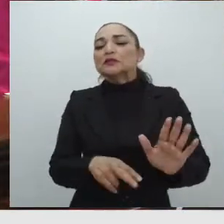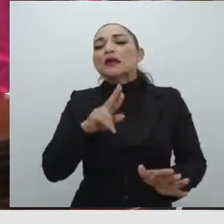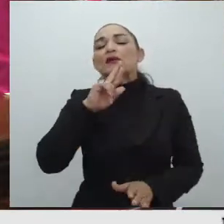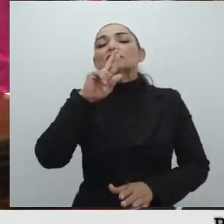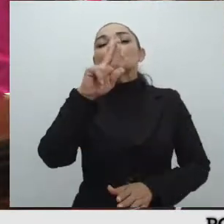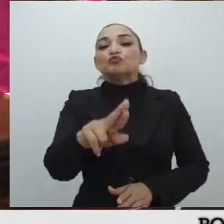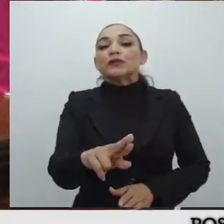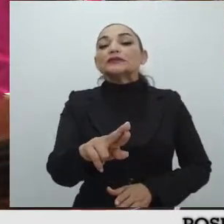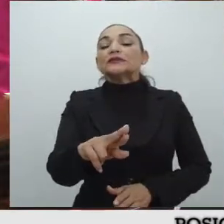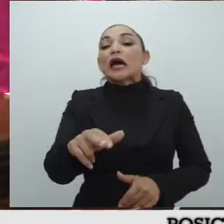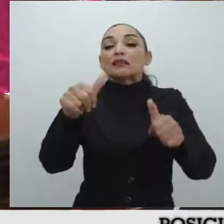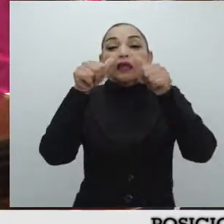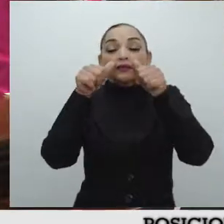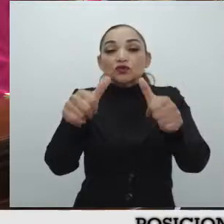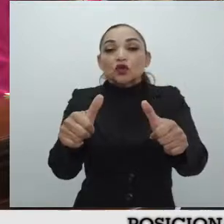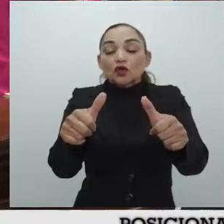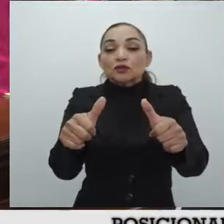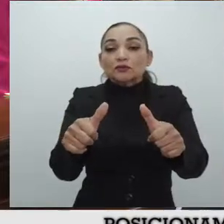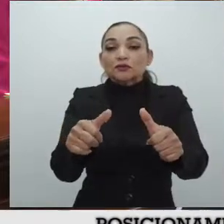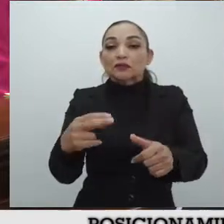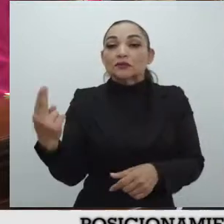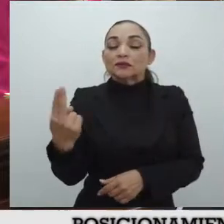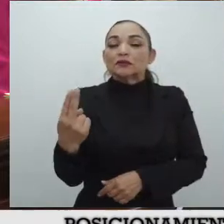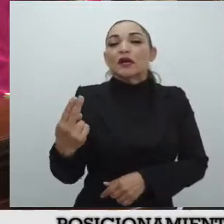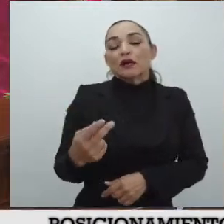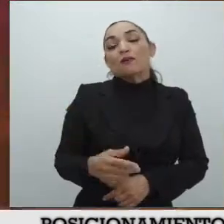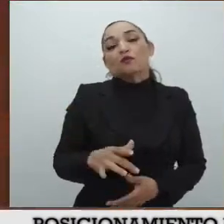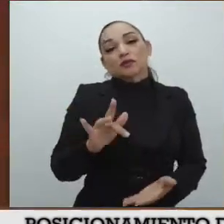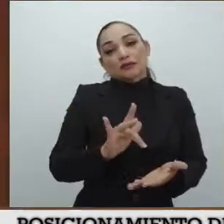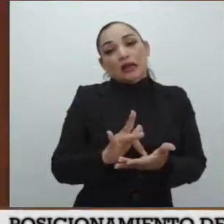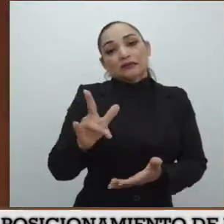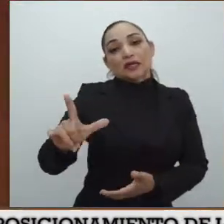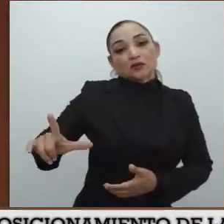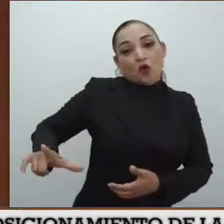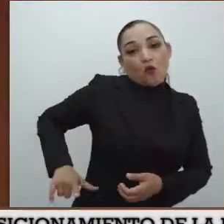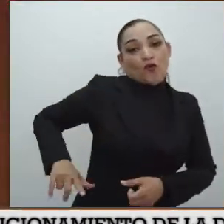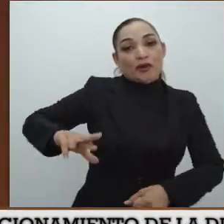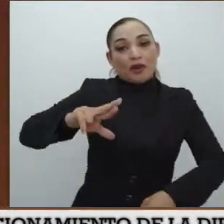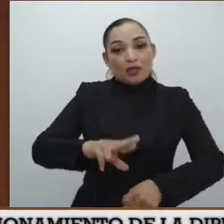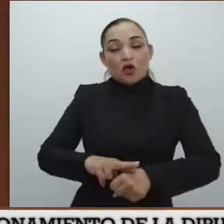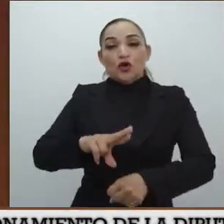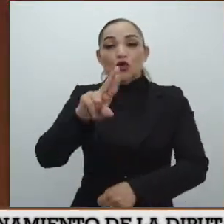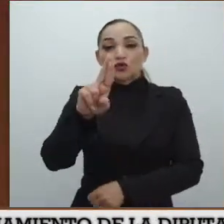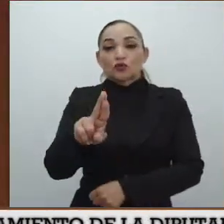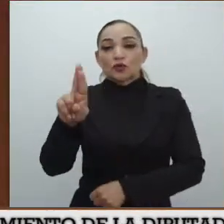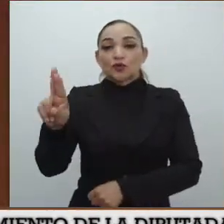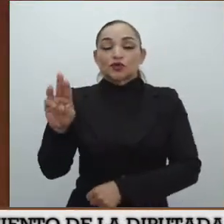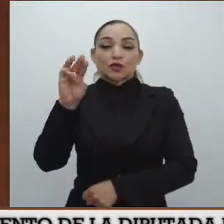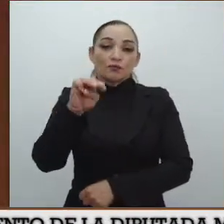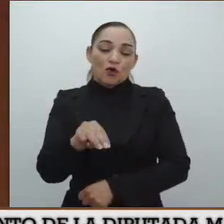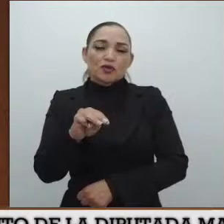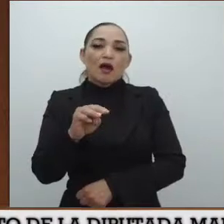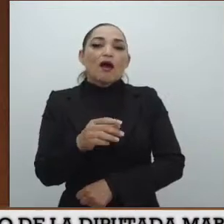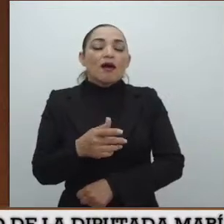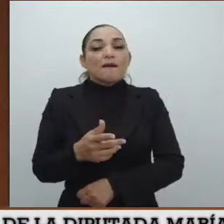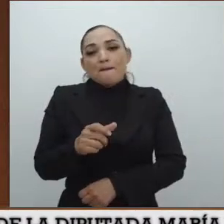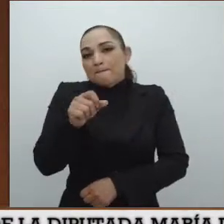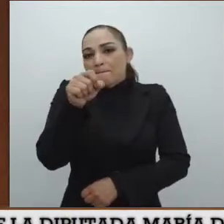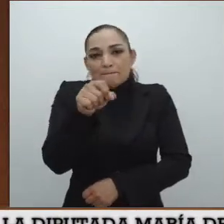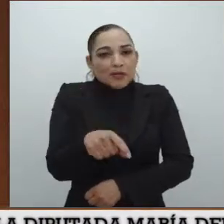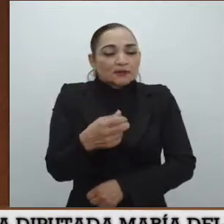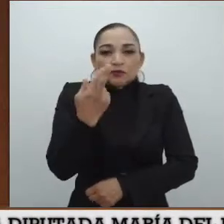se agradece a nuestro gobernador del estado, el doctor Rubén Rocha Moya, por supuesto las secretarías,